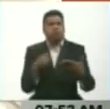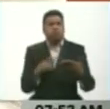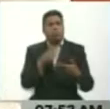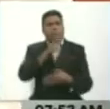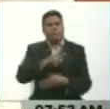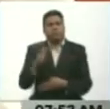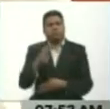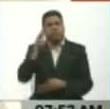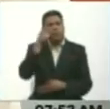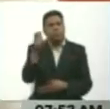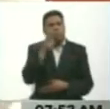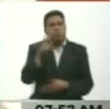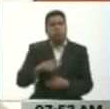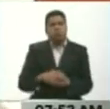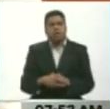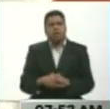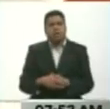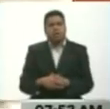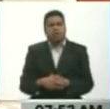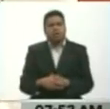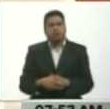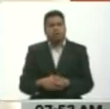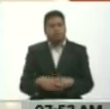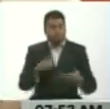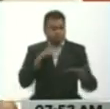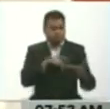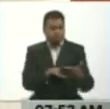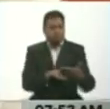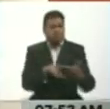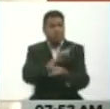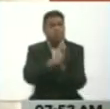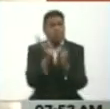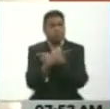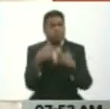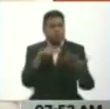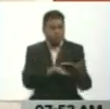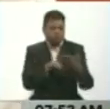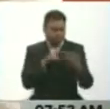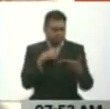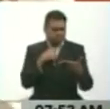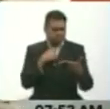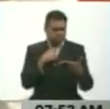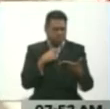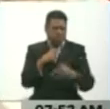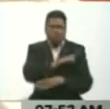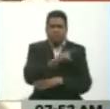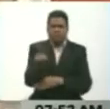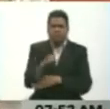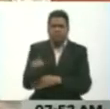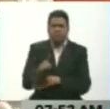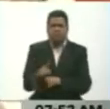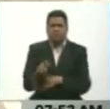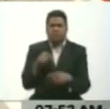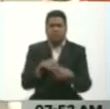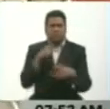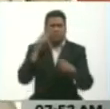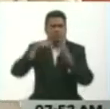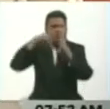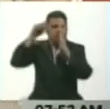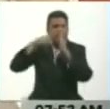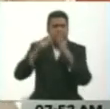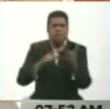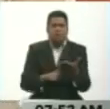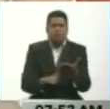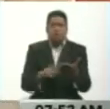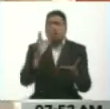ir a buscar, que ya tú sabes lo que te va a pasar cuando cambie esto, en fin, amenazas directas que se despliegan a través de un videoclip y nadie tiene